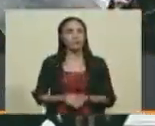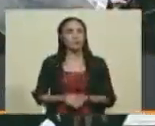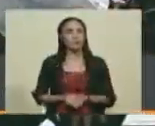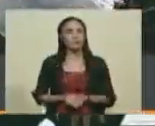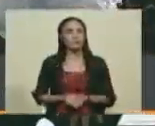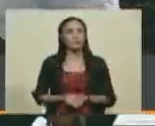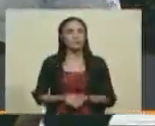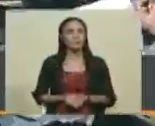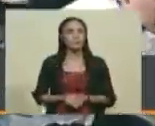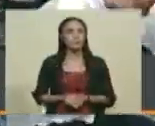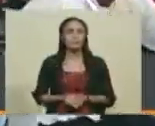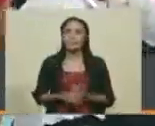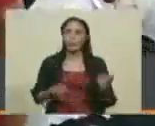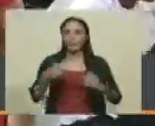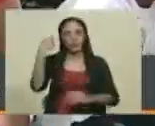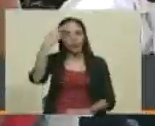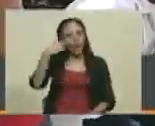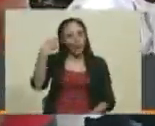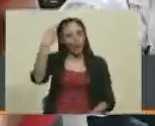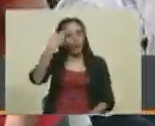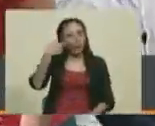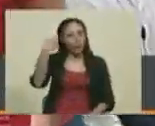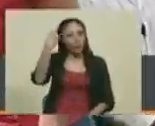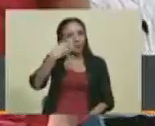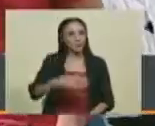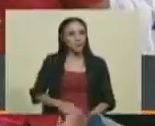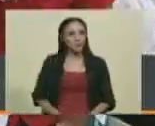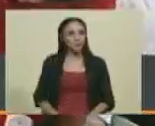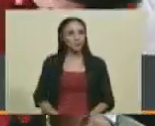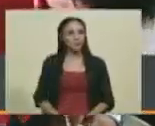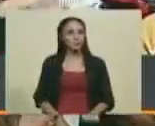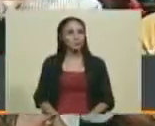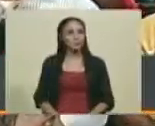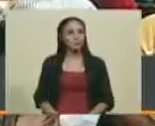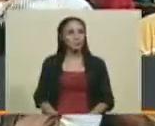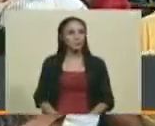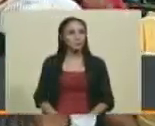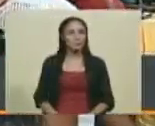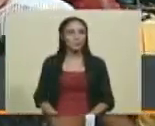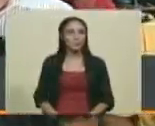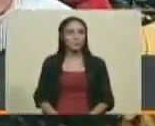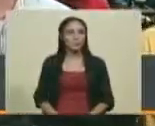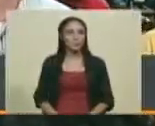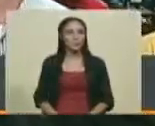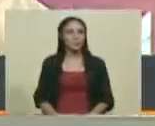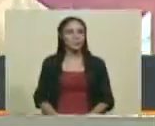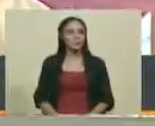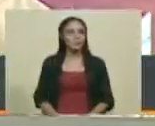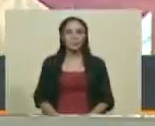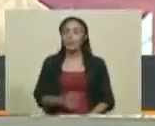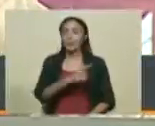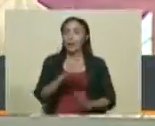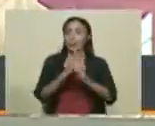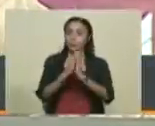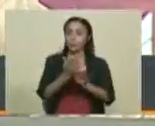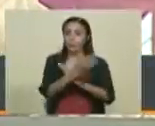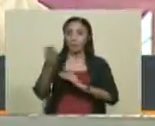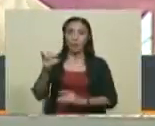Esa es la reflexión que quería compartir. Todo lo que hagamos, se lo pido a ustedes,